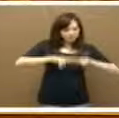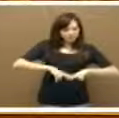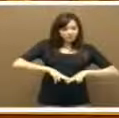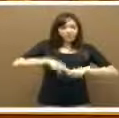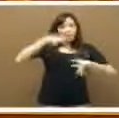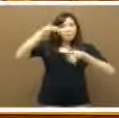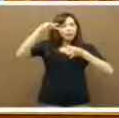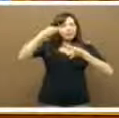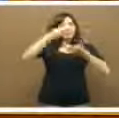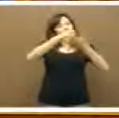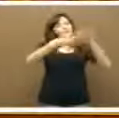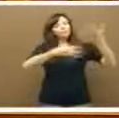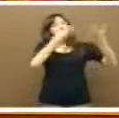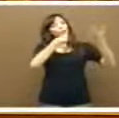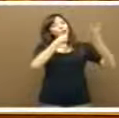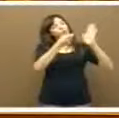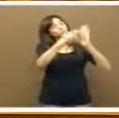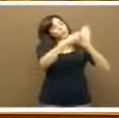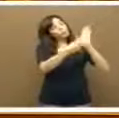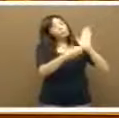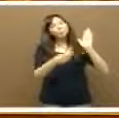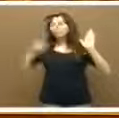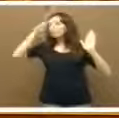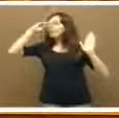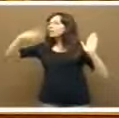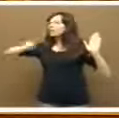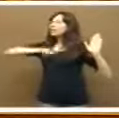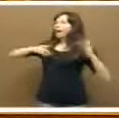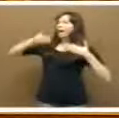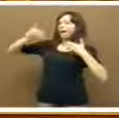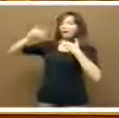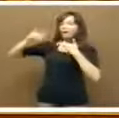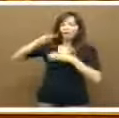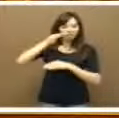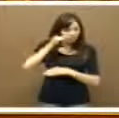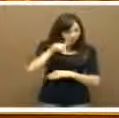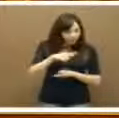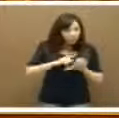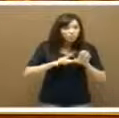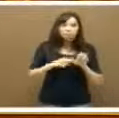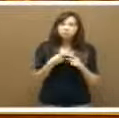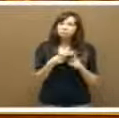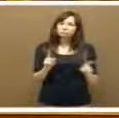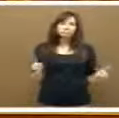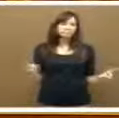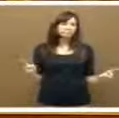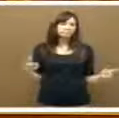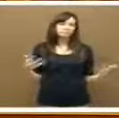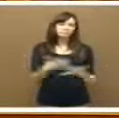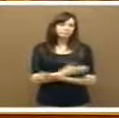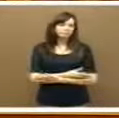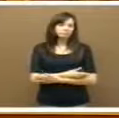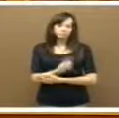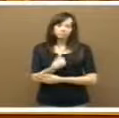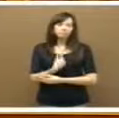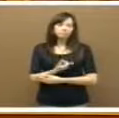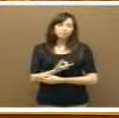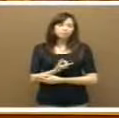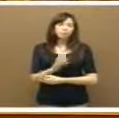folios quede todo muy bien, incluso que en Madrid les puedan felicitar, pero luego la realidad extremeña, desde luego, comparto la afirmación que el señor